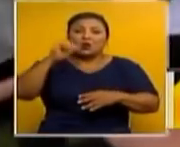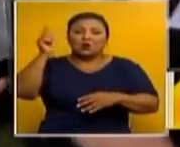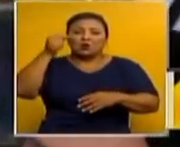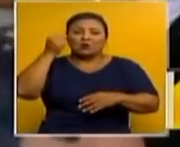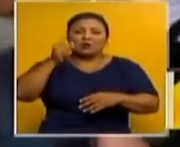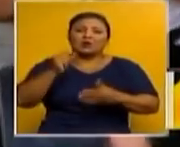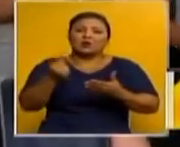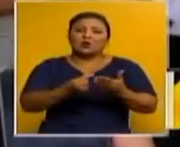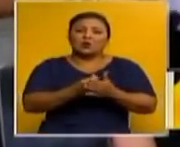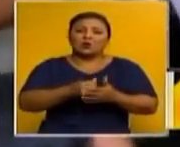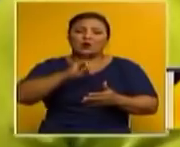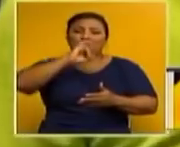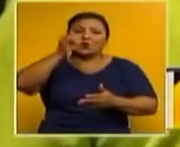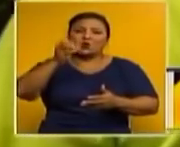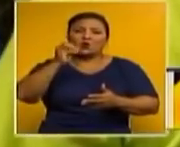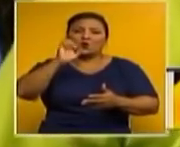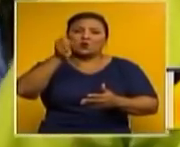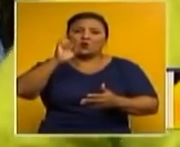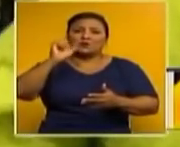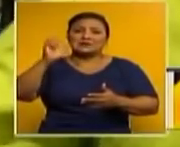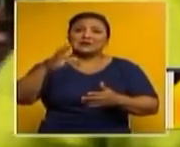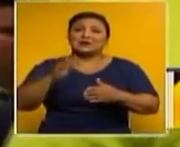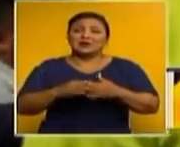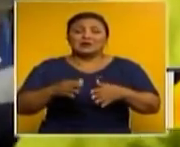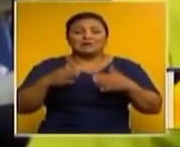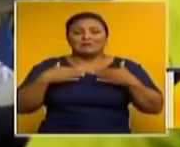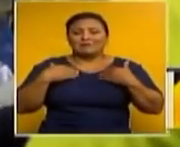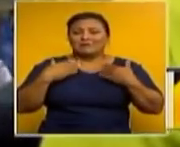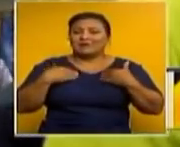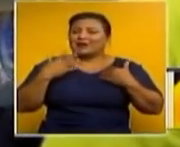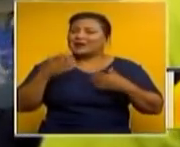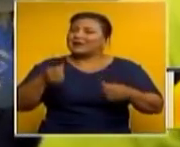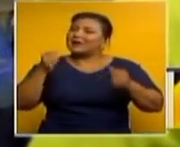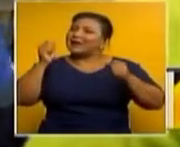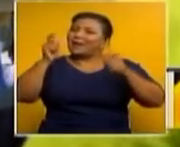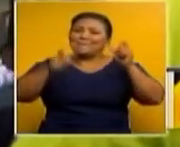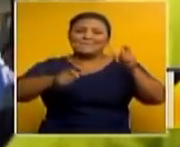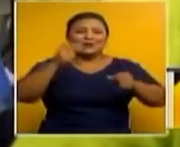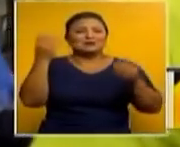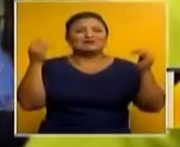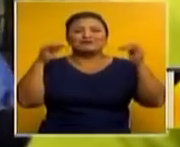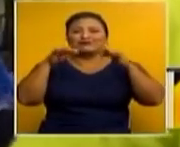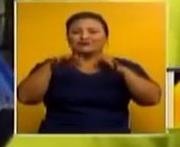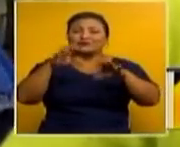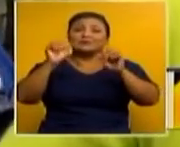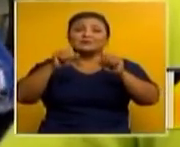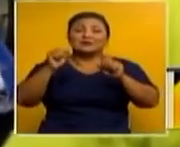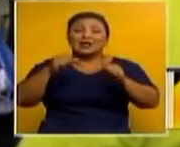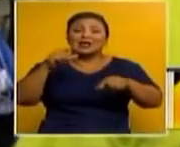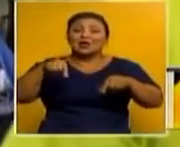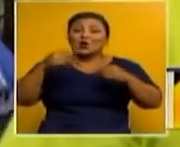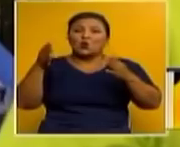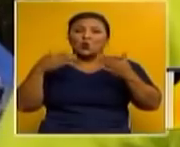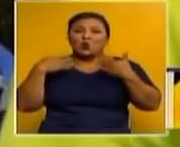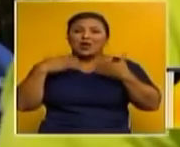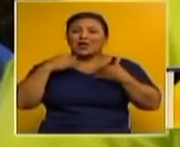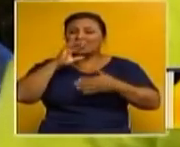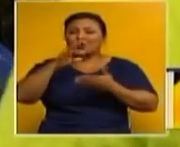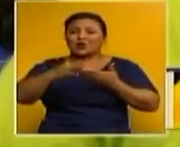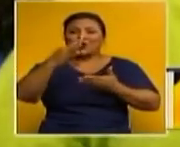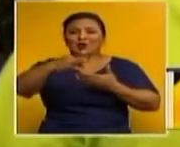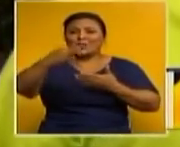Guayas, José Francisco Ceballos. Contento con la manifestación popular de toda la ciudadanía en Guayaquil y en todos los cantones. Hemos